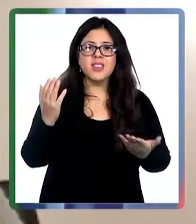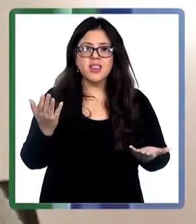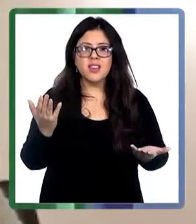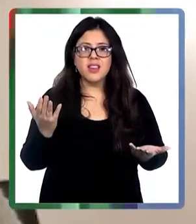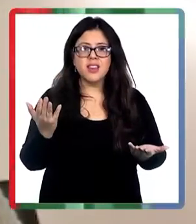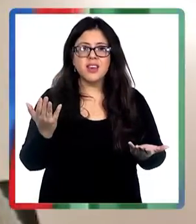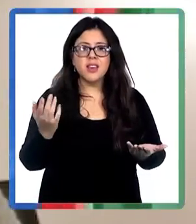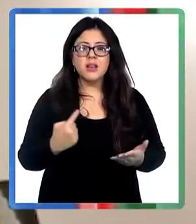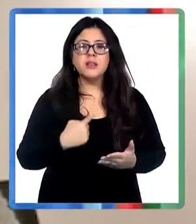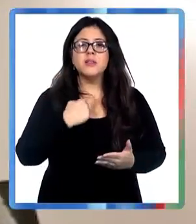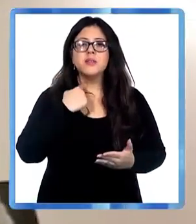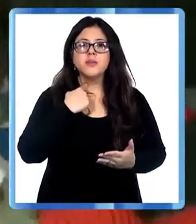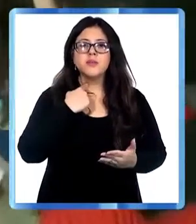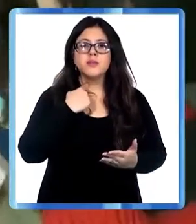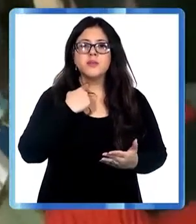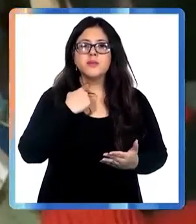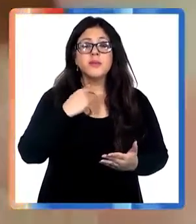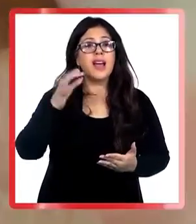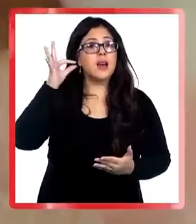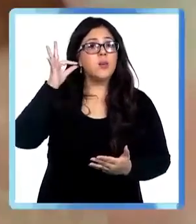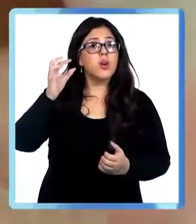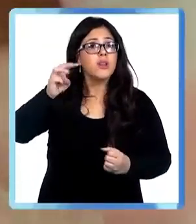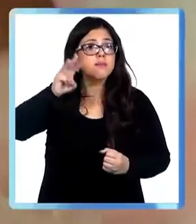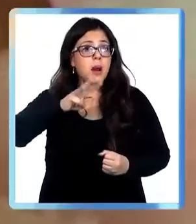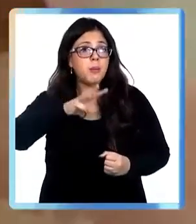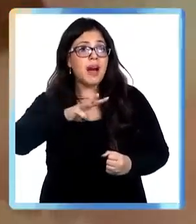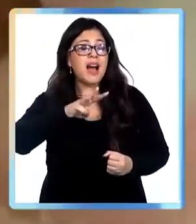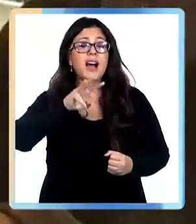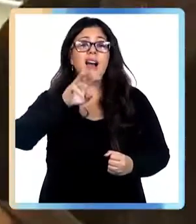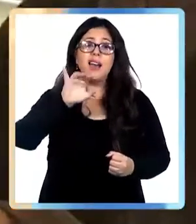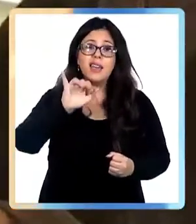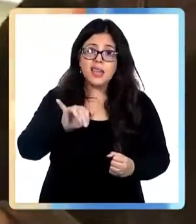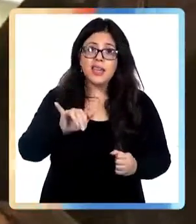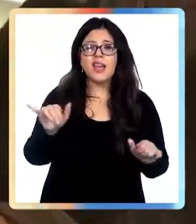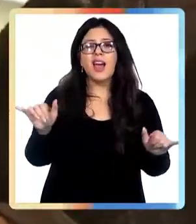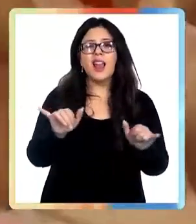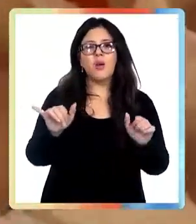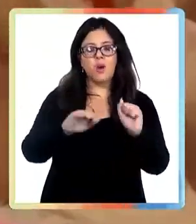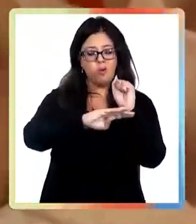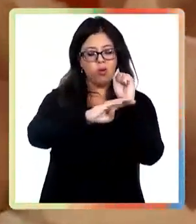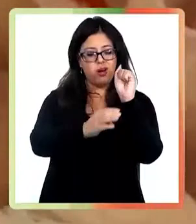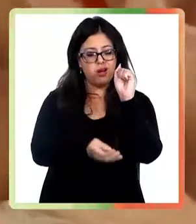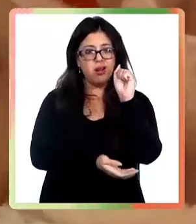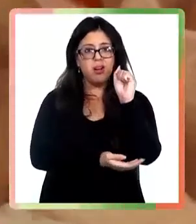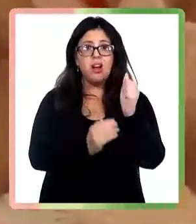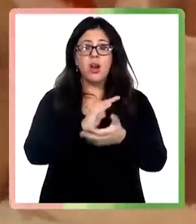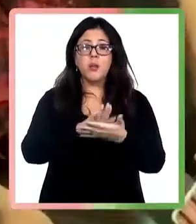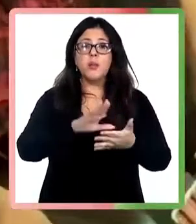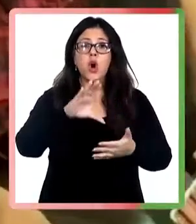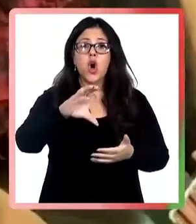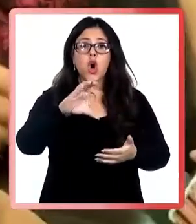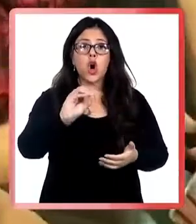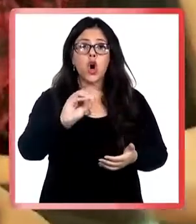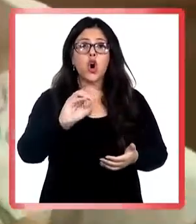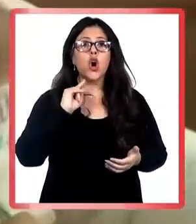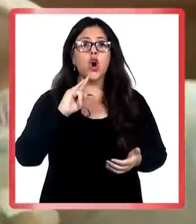potencialmente la capacidad de afectar tanto a la madre como a ese bebé que está en formación. En el caso de